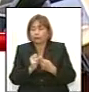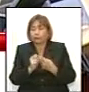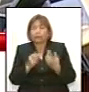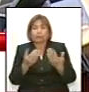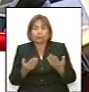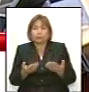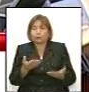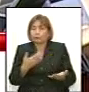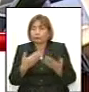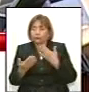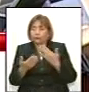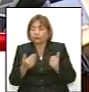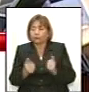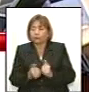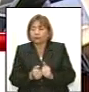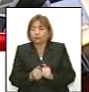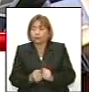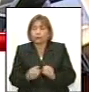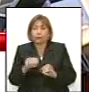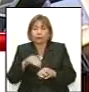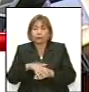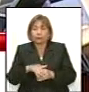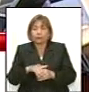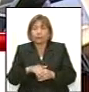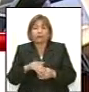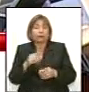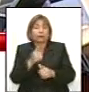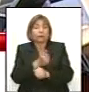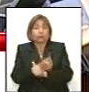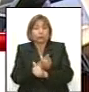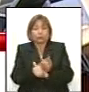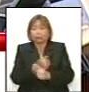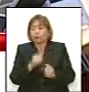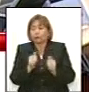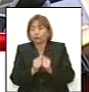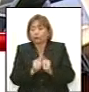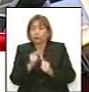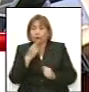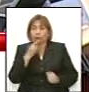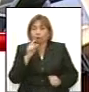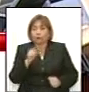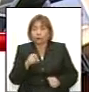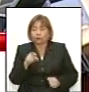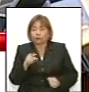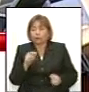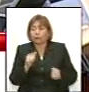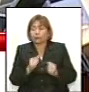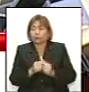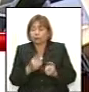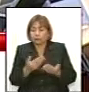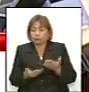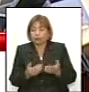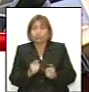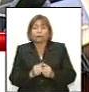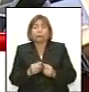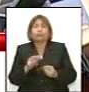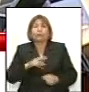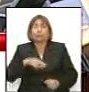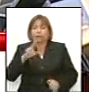de conmemoración. De hecho, en Ayacucho el gobierno regional está interesado en que esta pueda ser su archivo